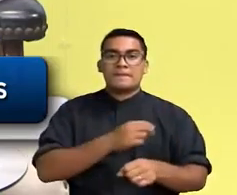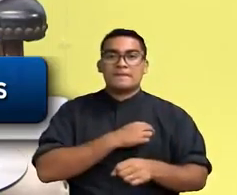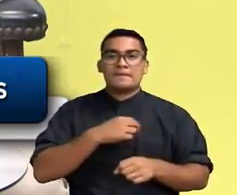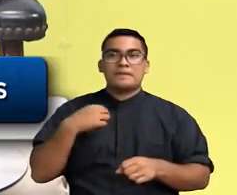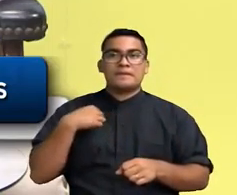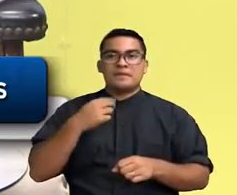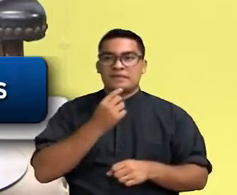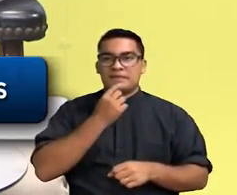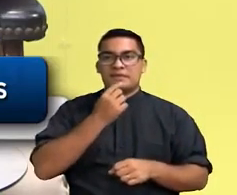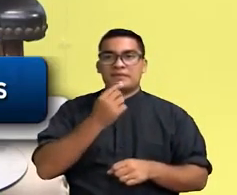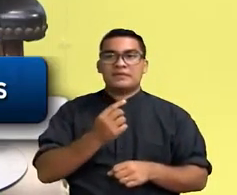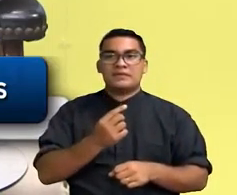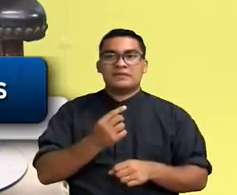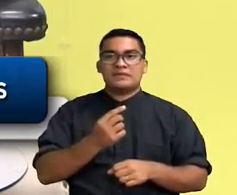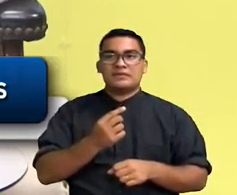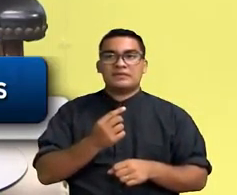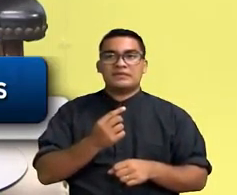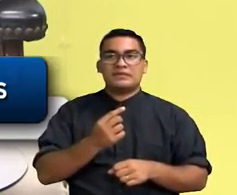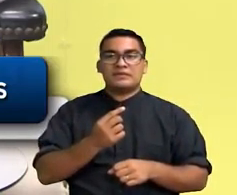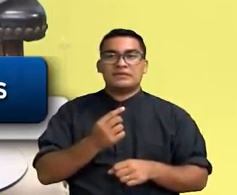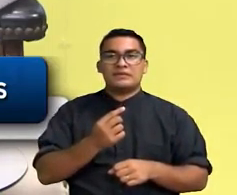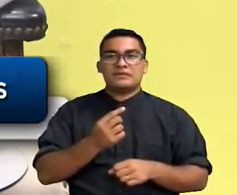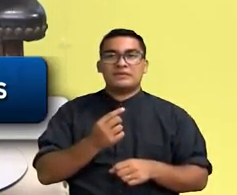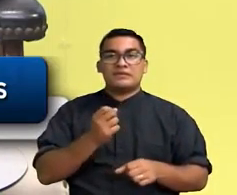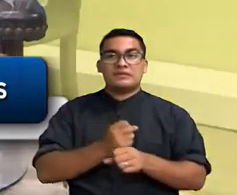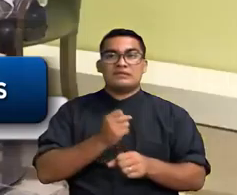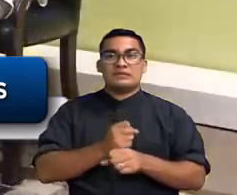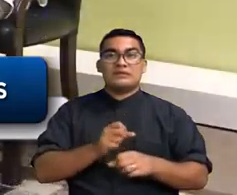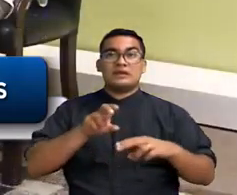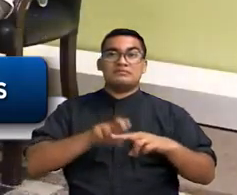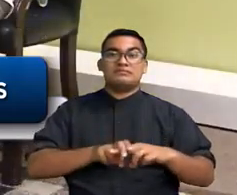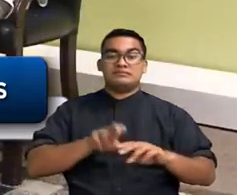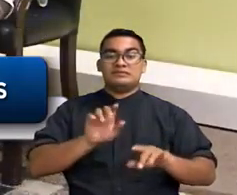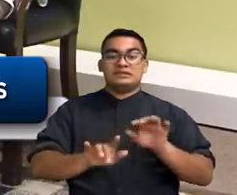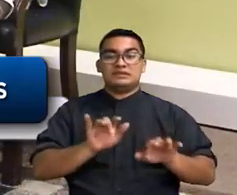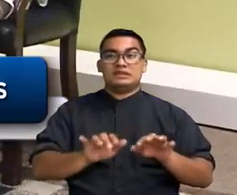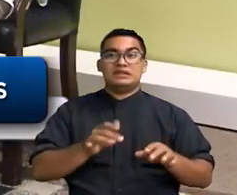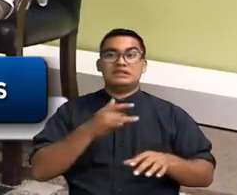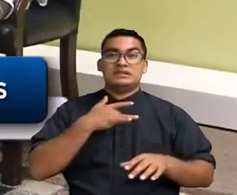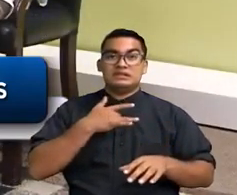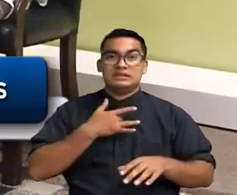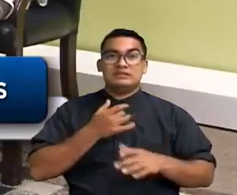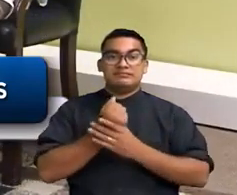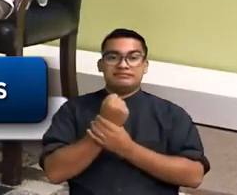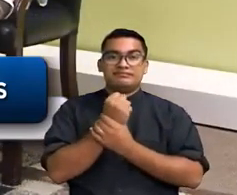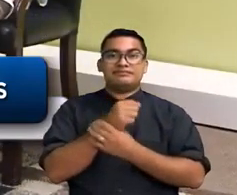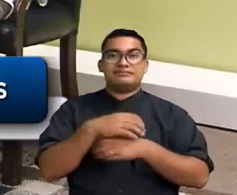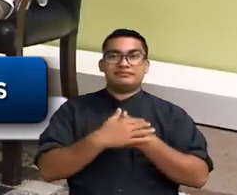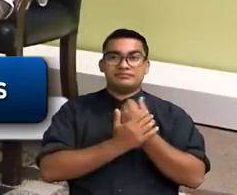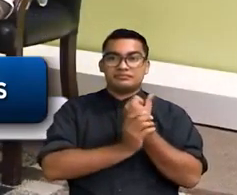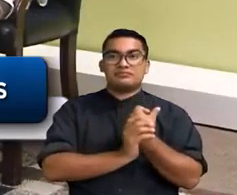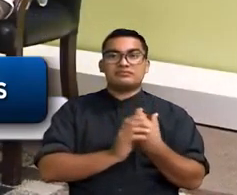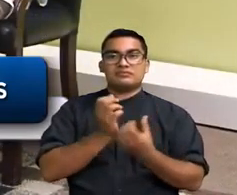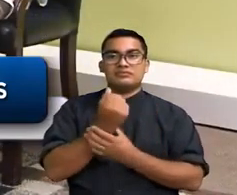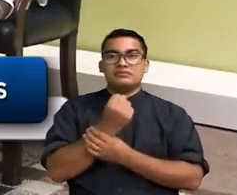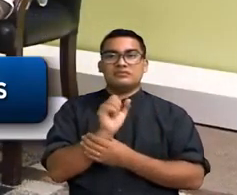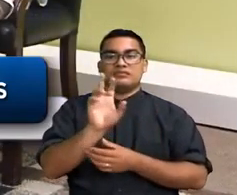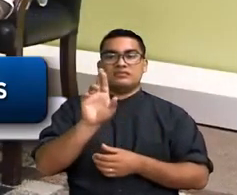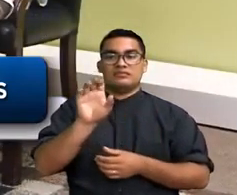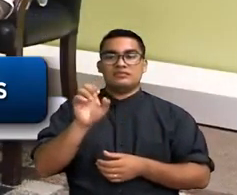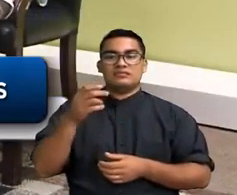de, que es el hombro, y trabaja de secretaria, hasta que estaba en una rehabilitación total. Ahora con la técnica